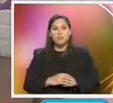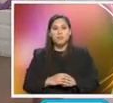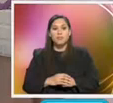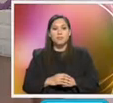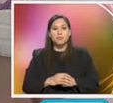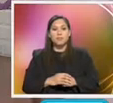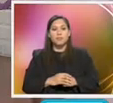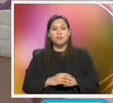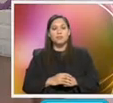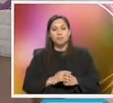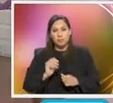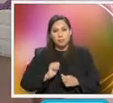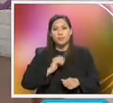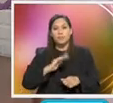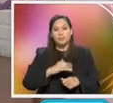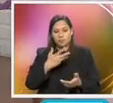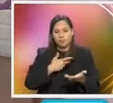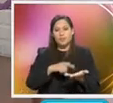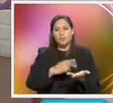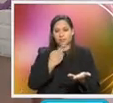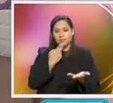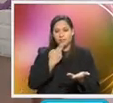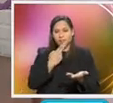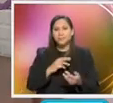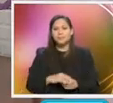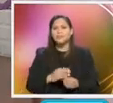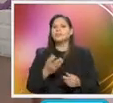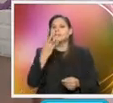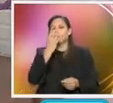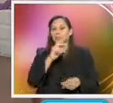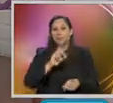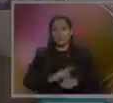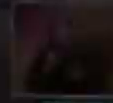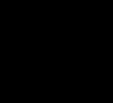porque está a nuestro alcance. Por supuesto. Muchas gracias, Pisu. Que tengan muy bonito día. Nos vemos a la próxima.